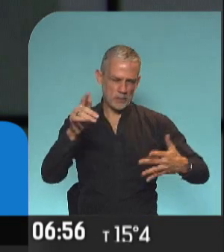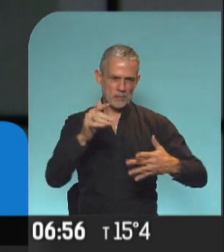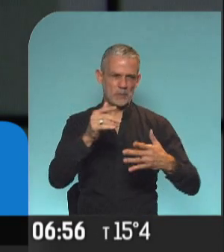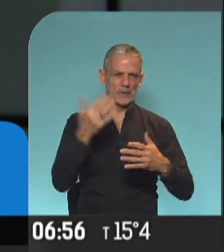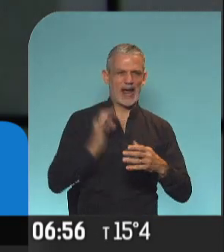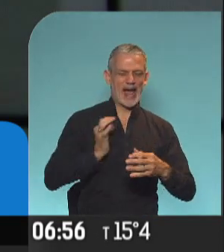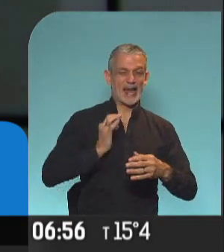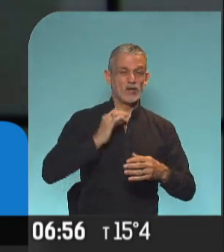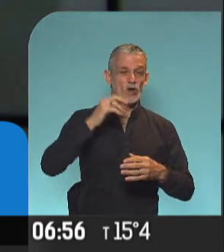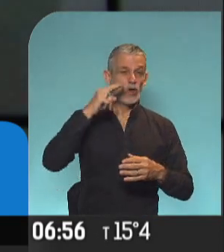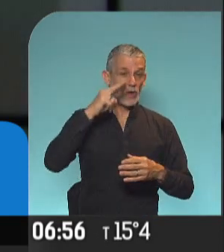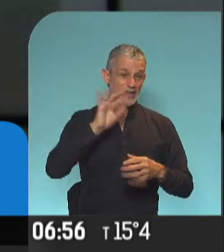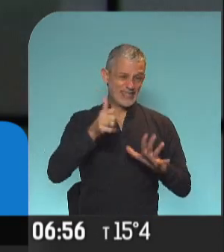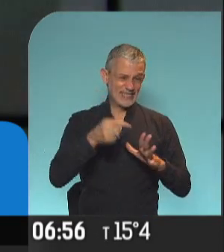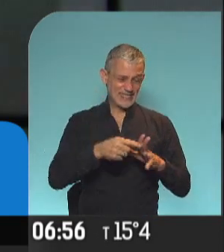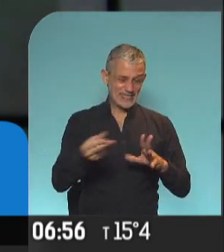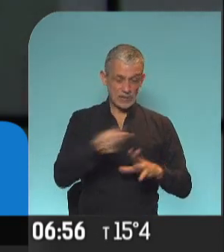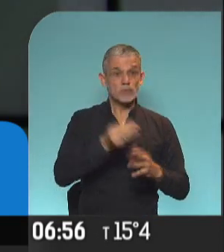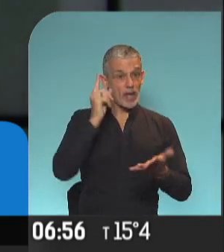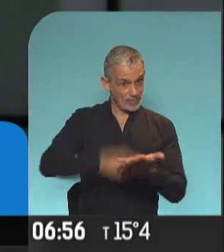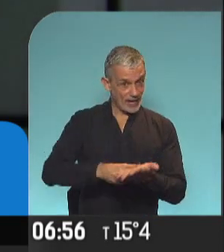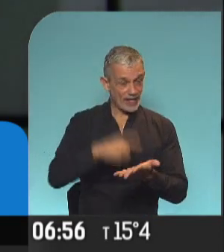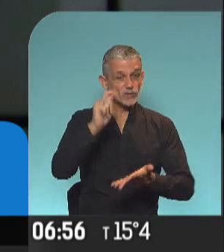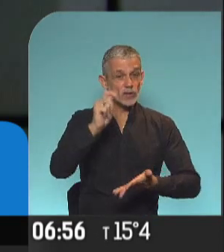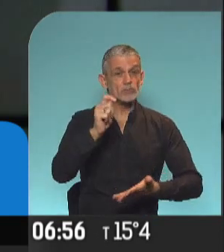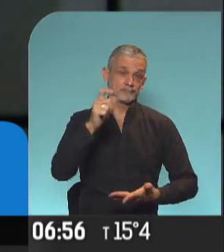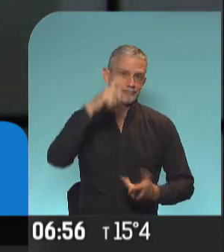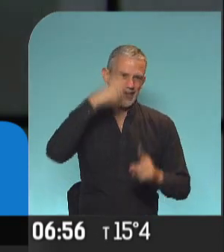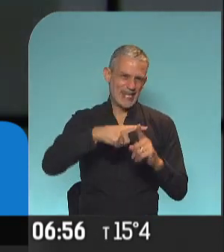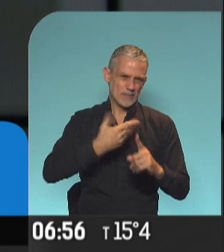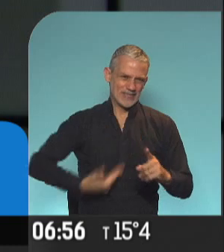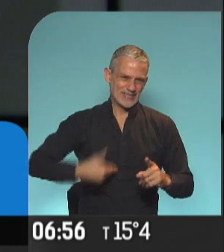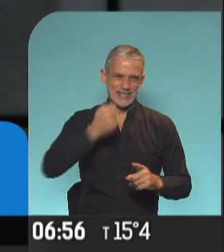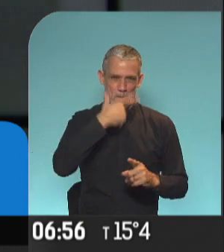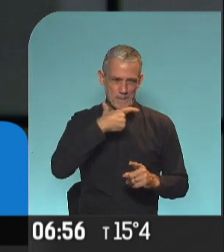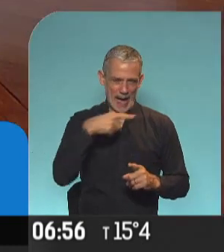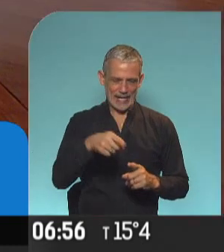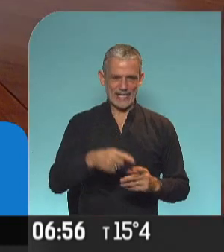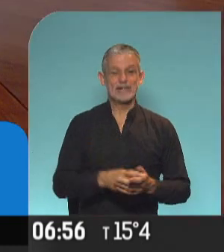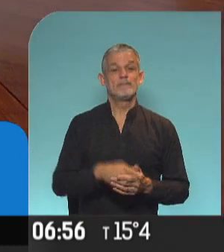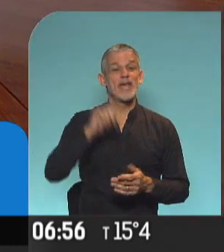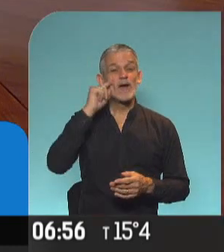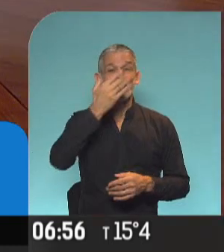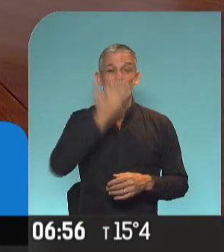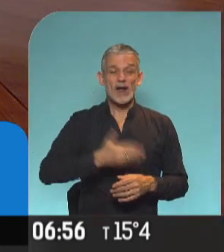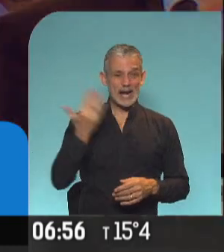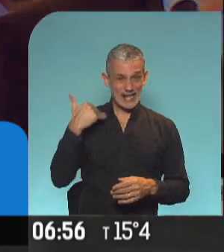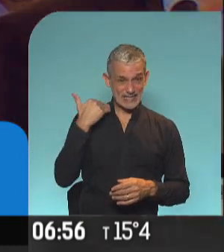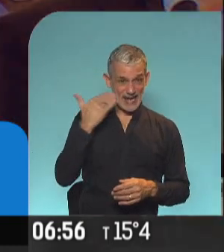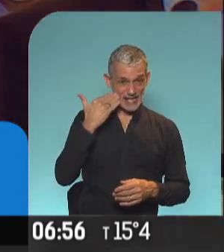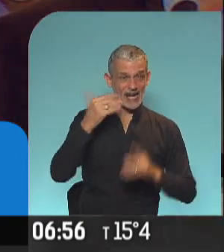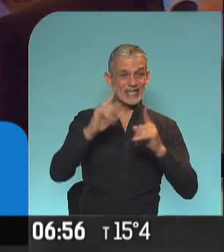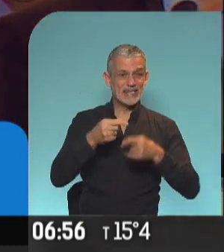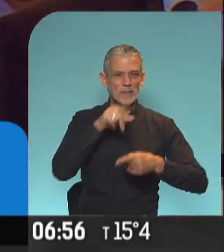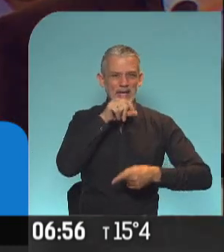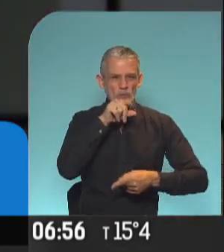en el año 2016, también a través de un decreto en ese entonces del expresidente Mauricio Macri. Alberto Fernández por la tarde también usó